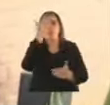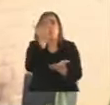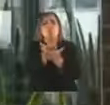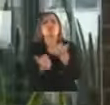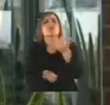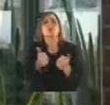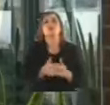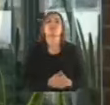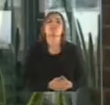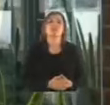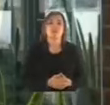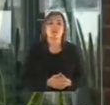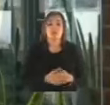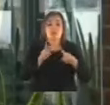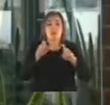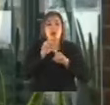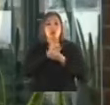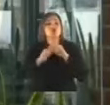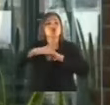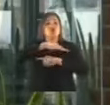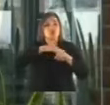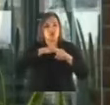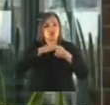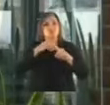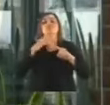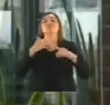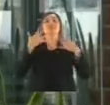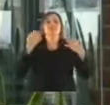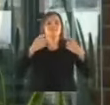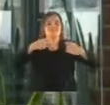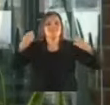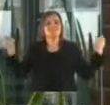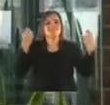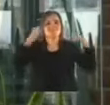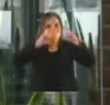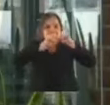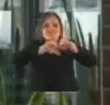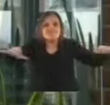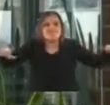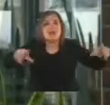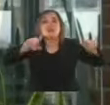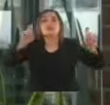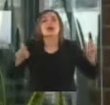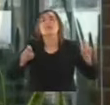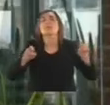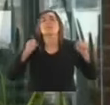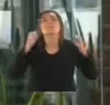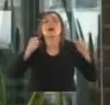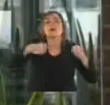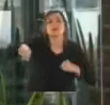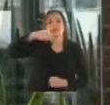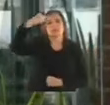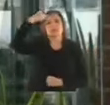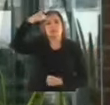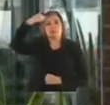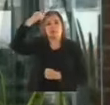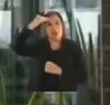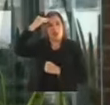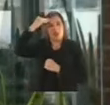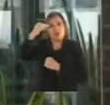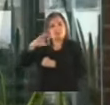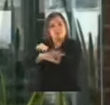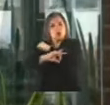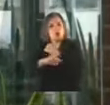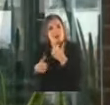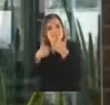en salud, Fernando? Desde lo social, una campaña muy amplia de desestigmatización sobre todos los temas de salud mental. Número